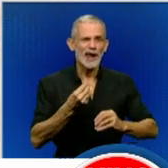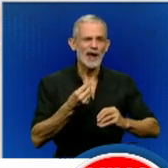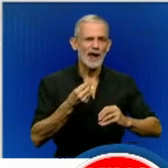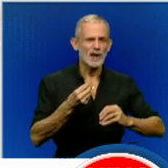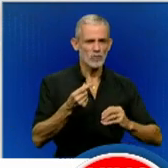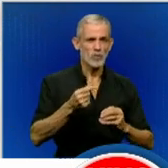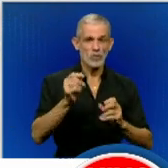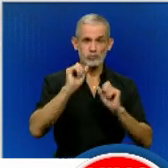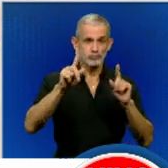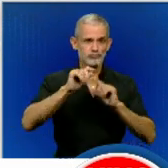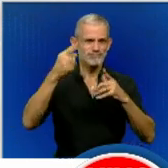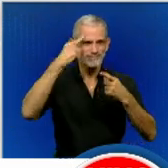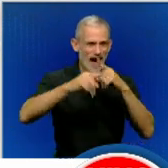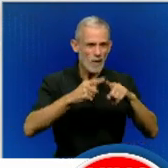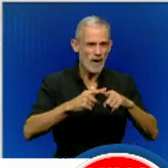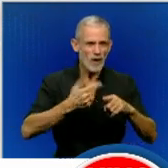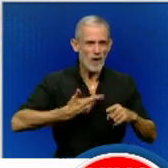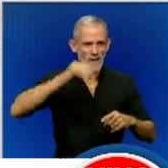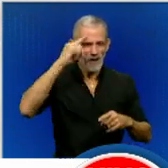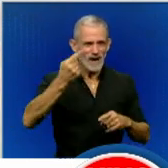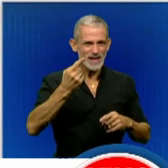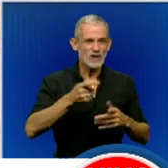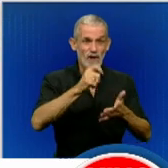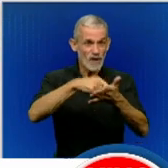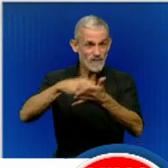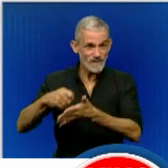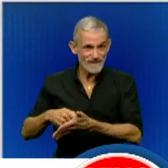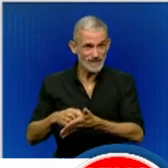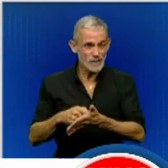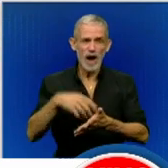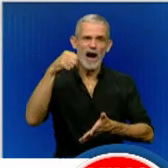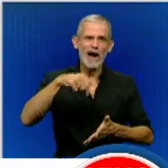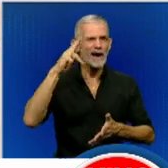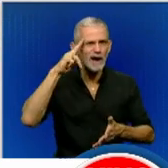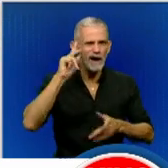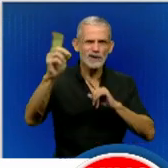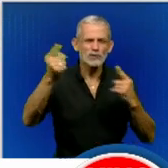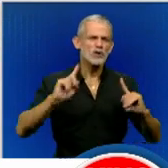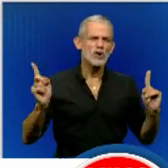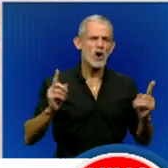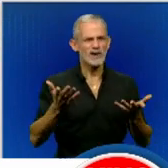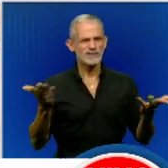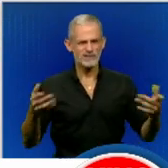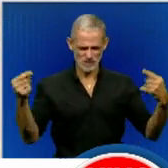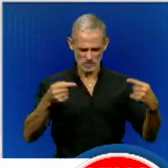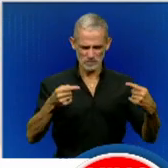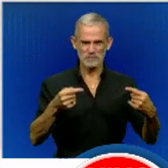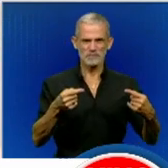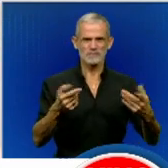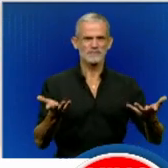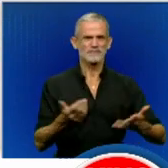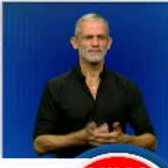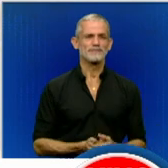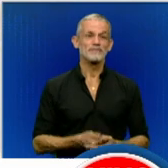uso de sus facultades y consensuaron con el gobierno nacional y firmaron este consenso ahí nos respetamos la autonomía de los pro gobierno